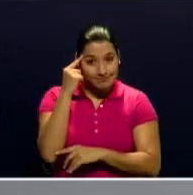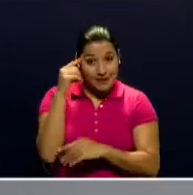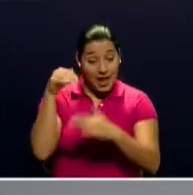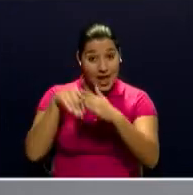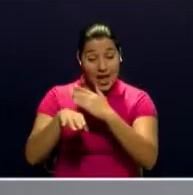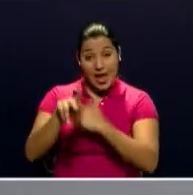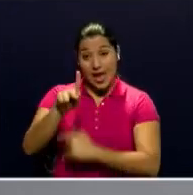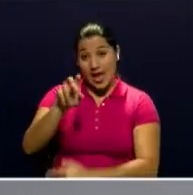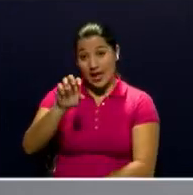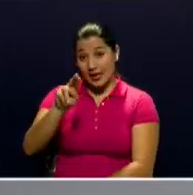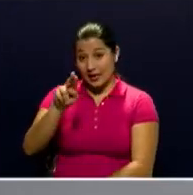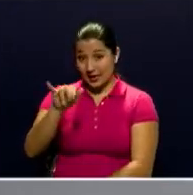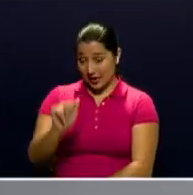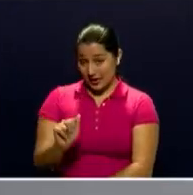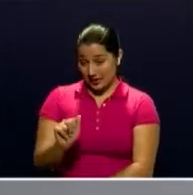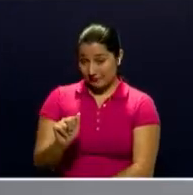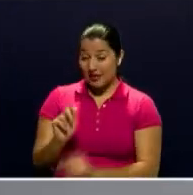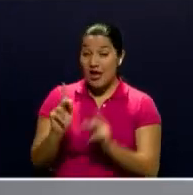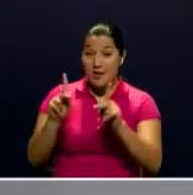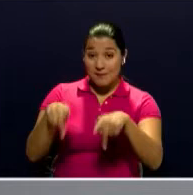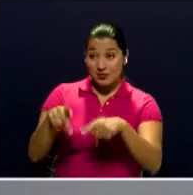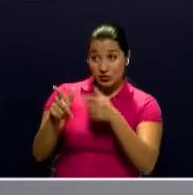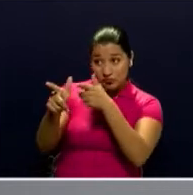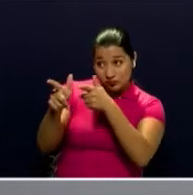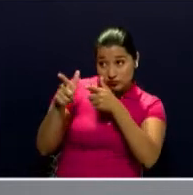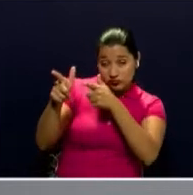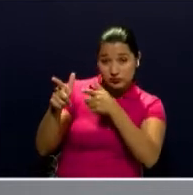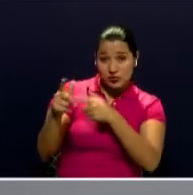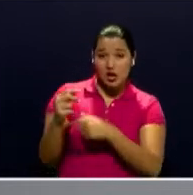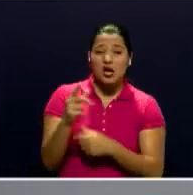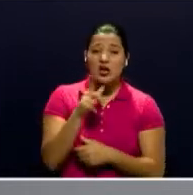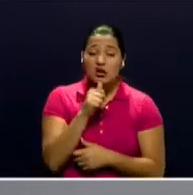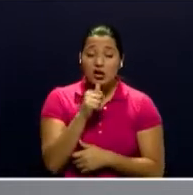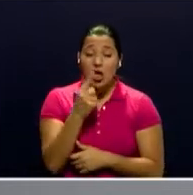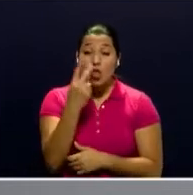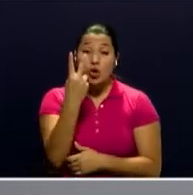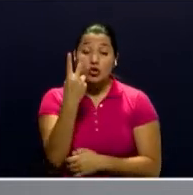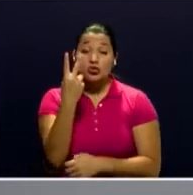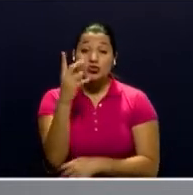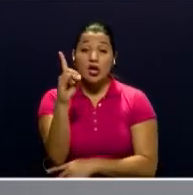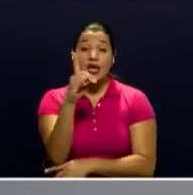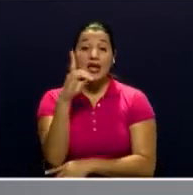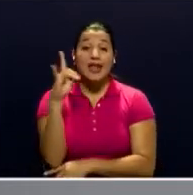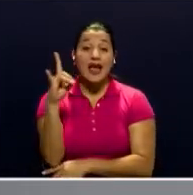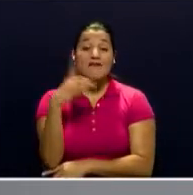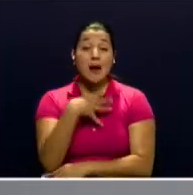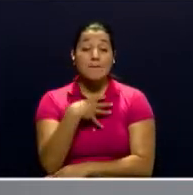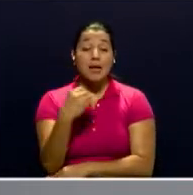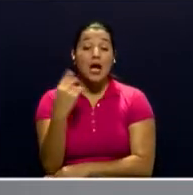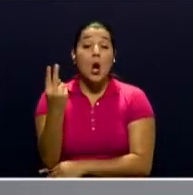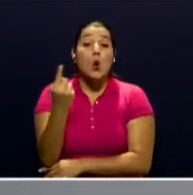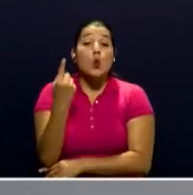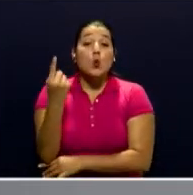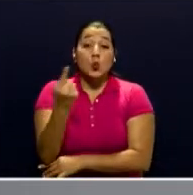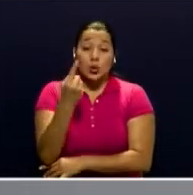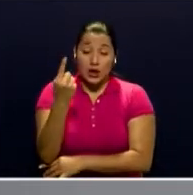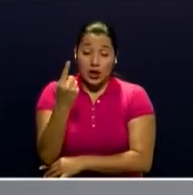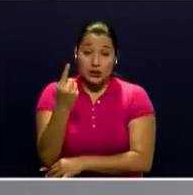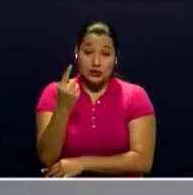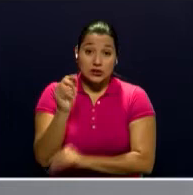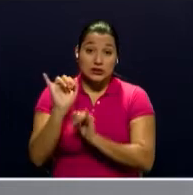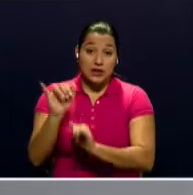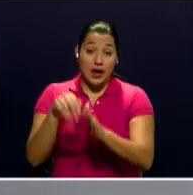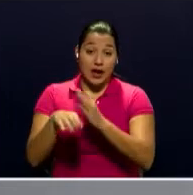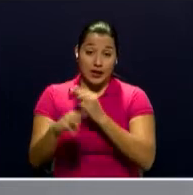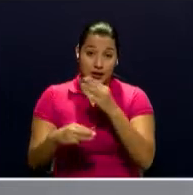Kenia, cazadores furtivos asesinaron a las 2 únicas jirafas blancas hembras que existían en el